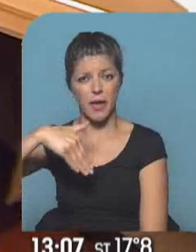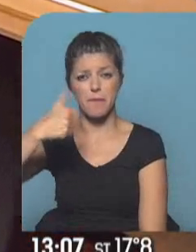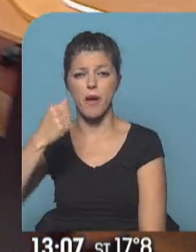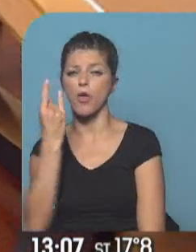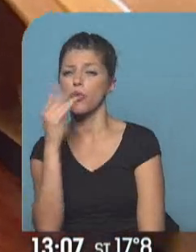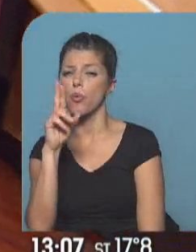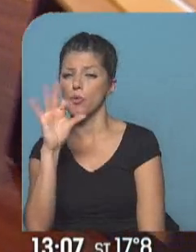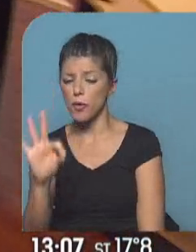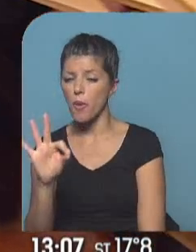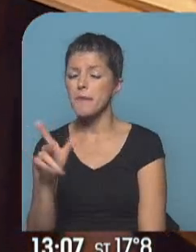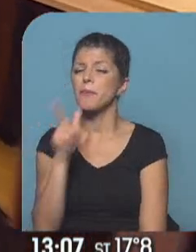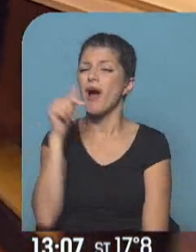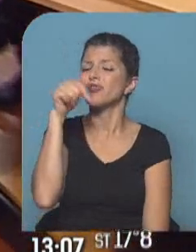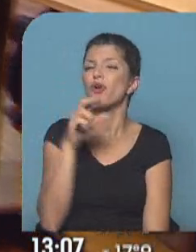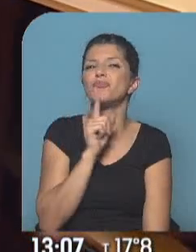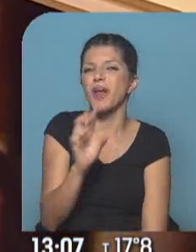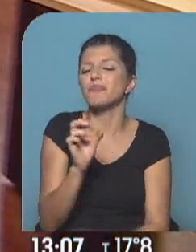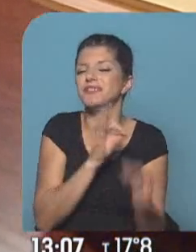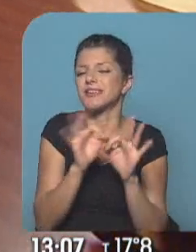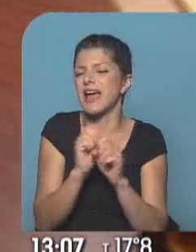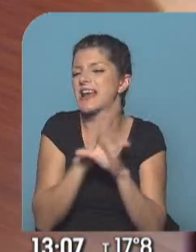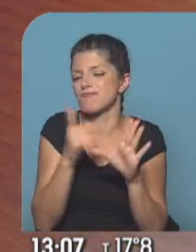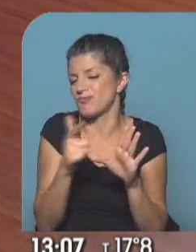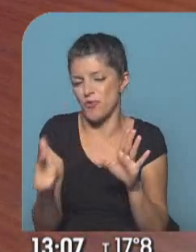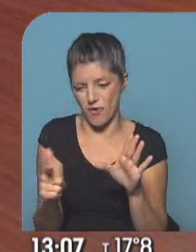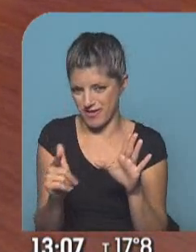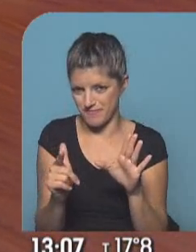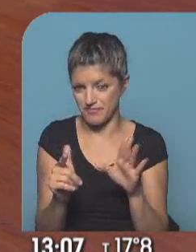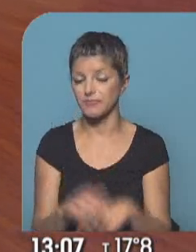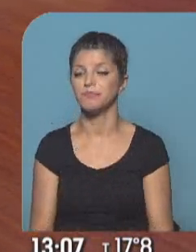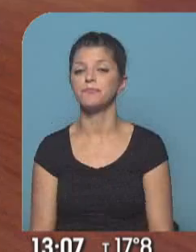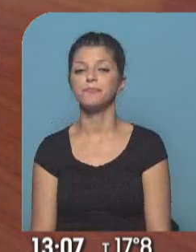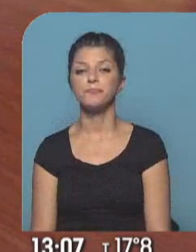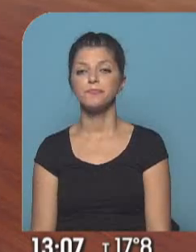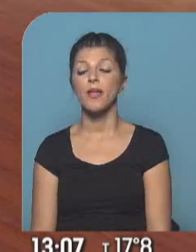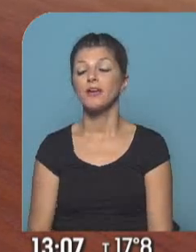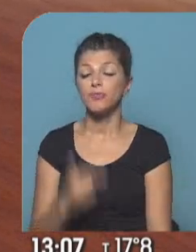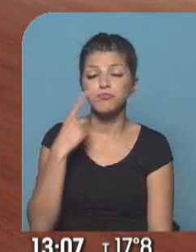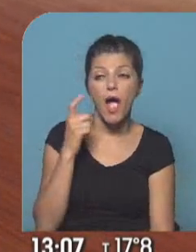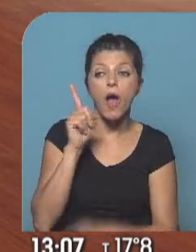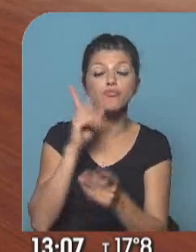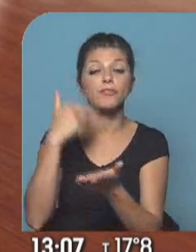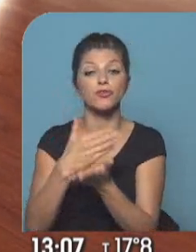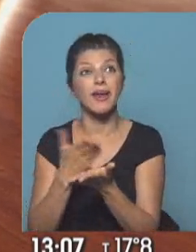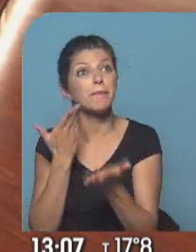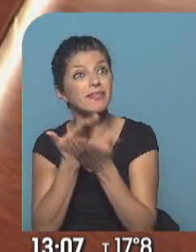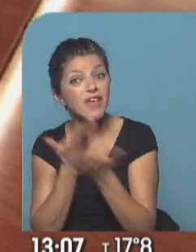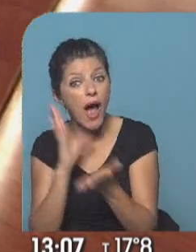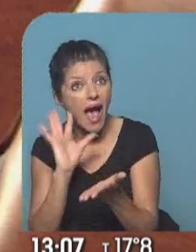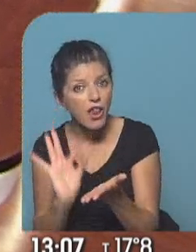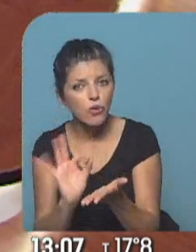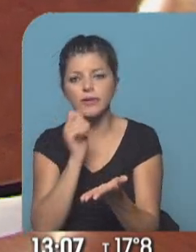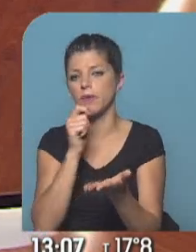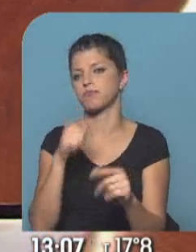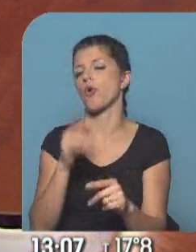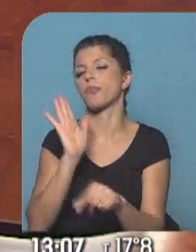tener una estrategia muy clara y lo que hizo fue, me parece, ceder entre algunos senadores y sectores que sí estaban pidiéndole que hiciera algo e hizo esto de